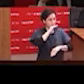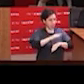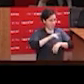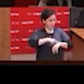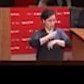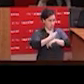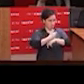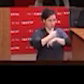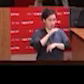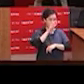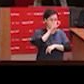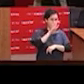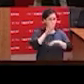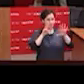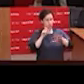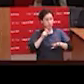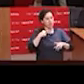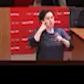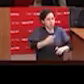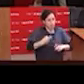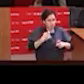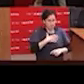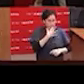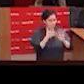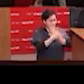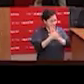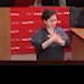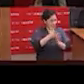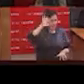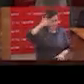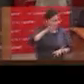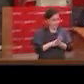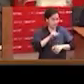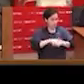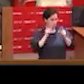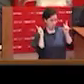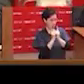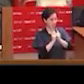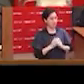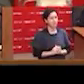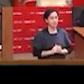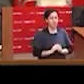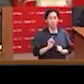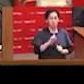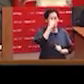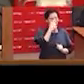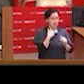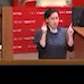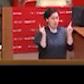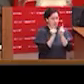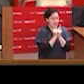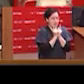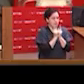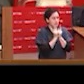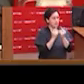o 7 minutos vamos a ver si somos capaces de contar todo eso que queremos En tan poco espacio de tiempo en primer lugar Permítame solo unos segundos para agradecer